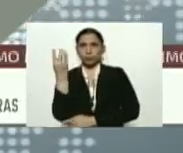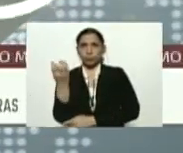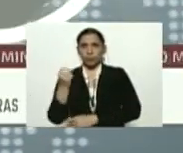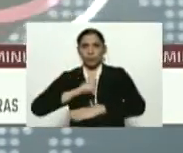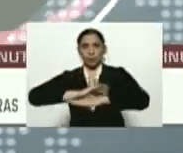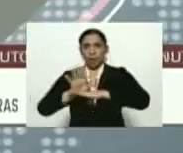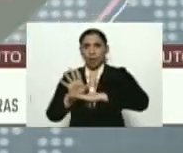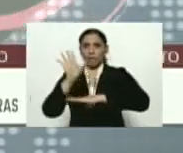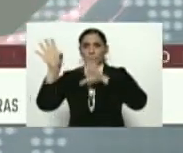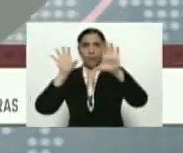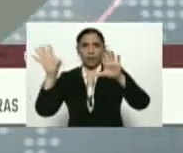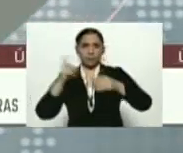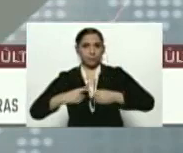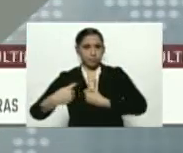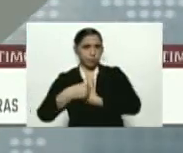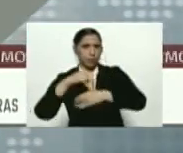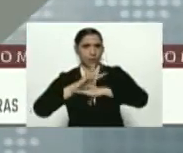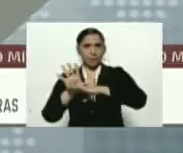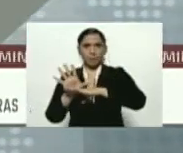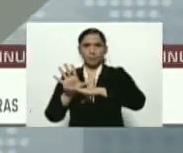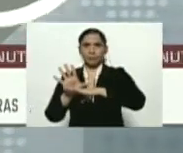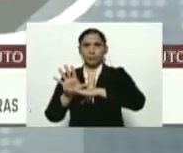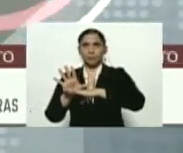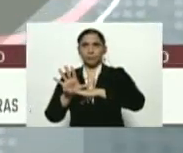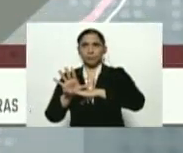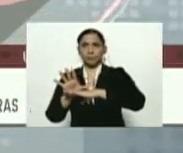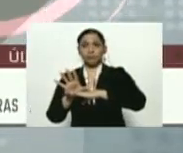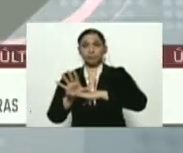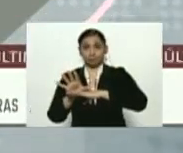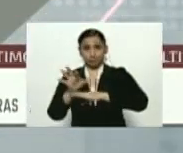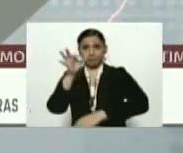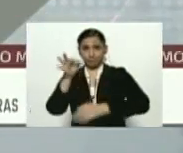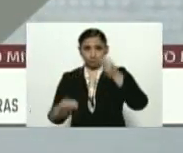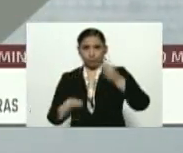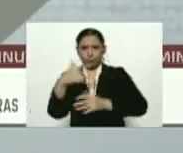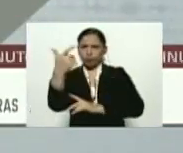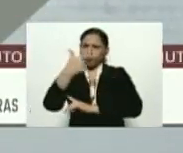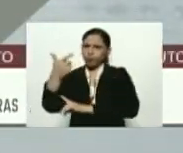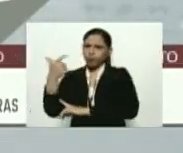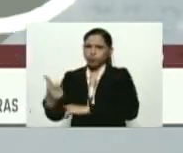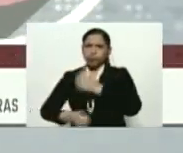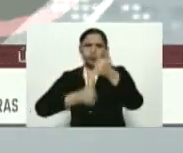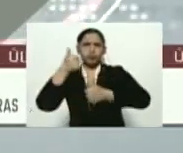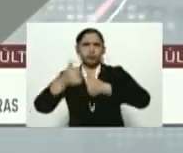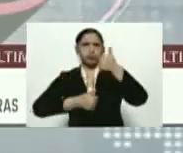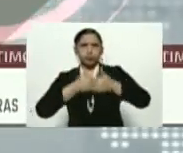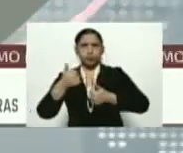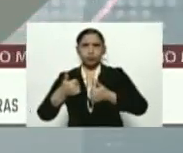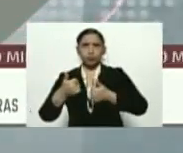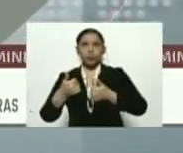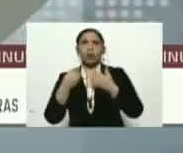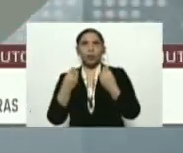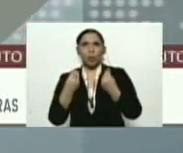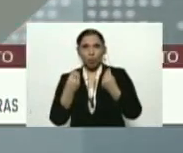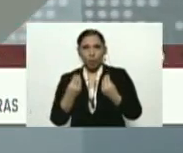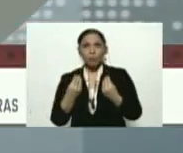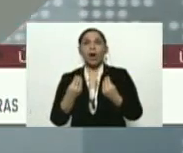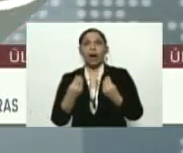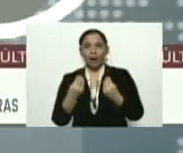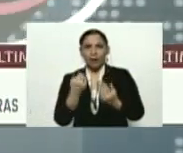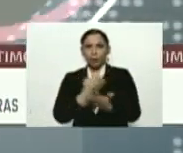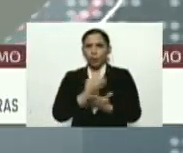cumbre de los países del ALBA. Bueno, justamente buscando ese nuevo horizonte de la economía